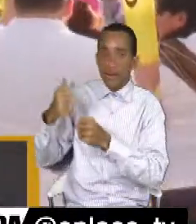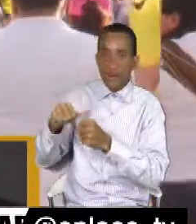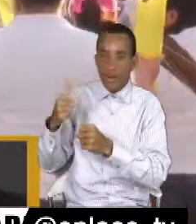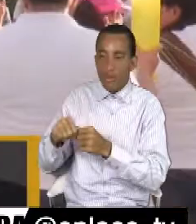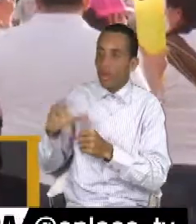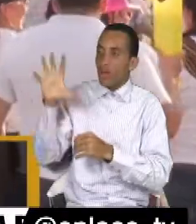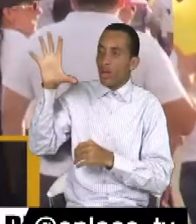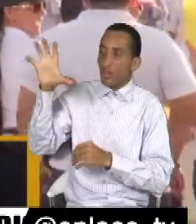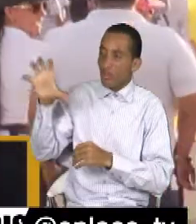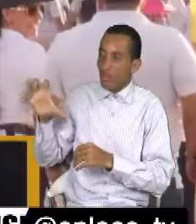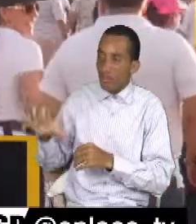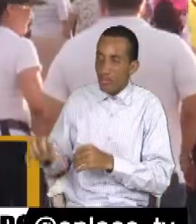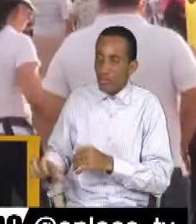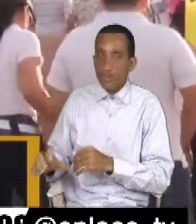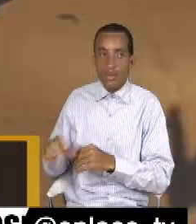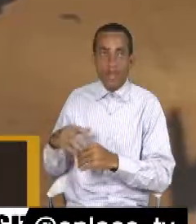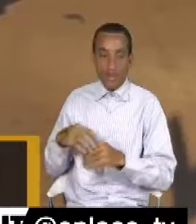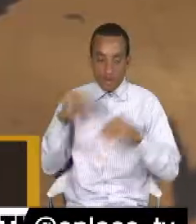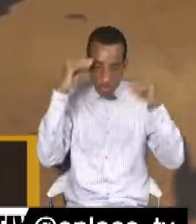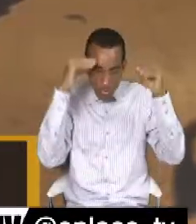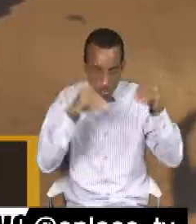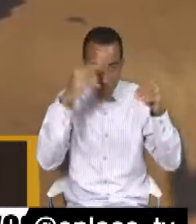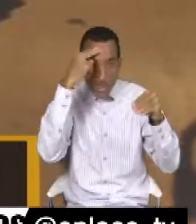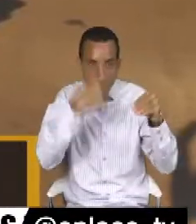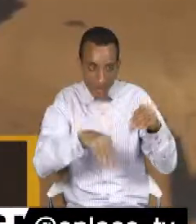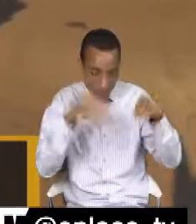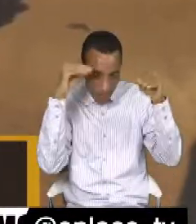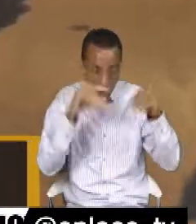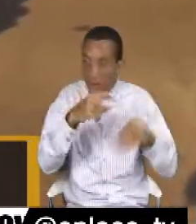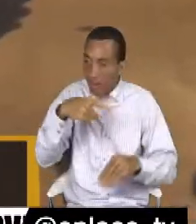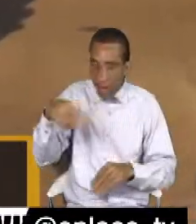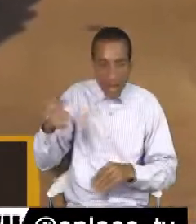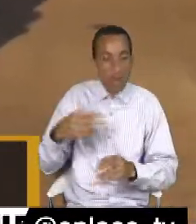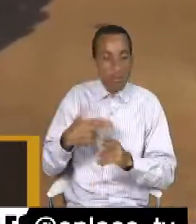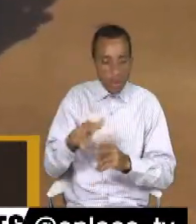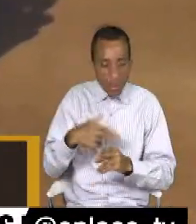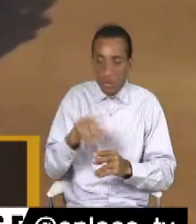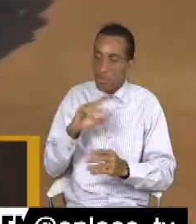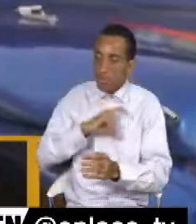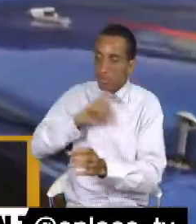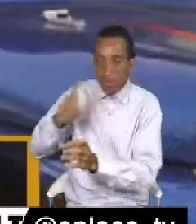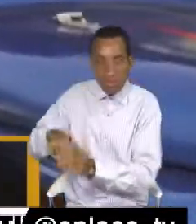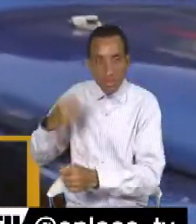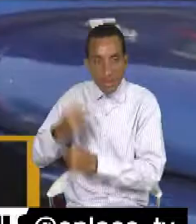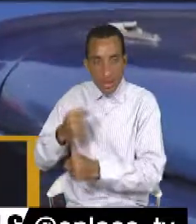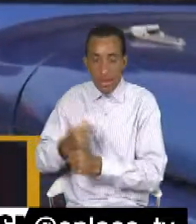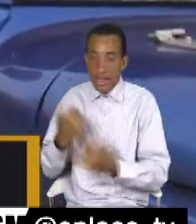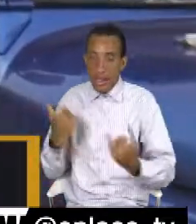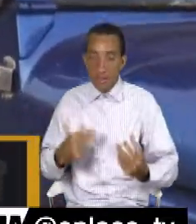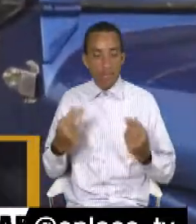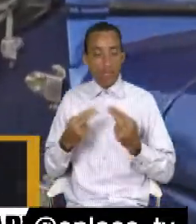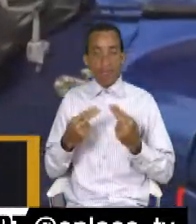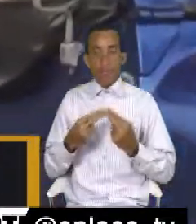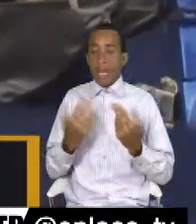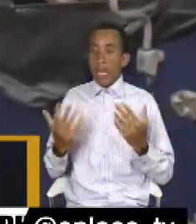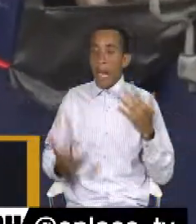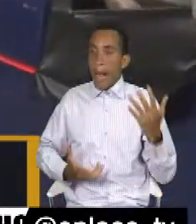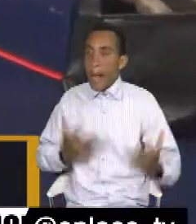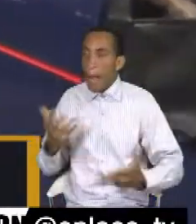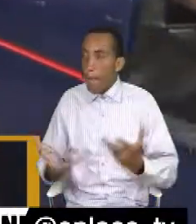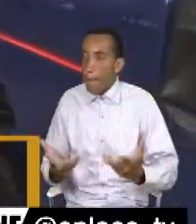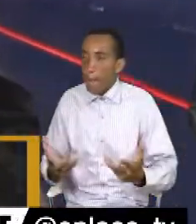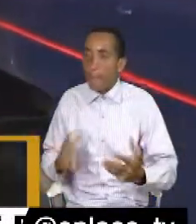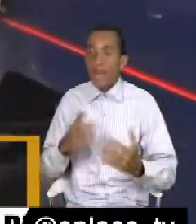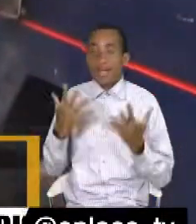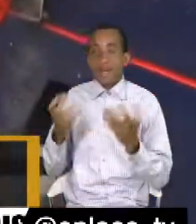para trabajar en la rama del petróleo. También los ciudadanos de Barranca Bermeja también se han preparado en el SENA y todo, y ahora nos encontramos con que quieren